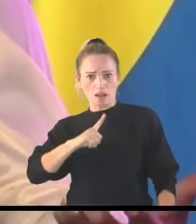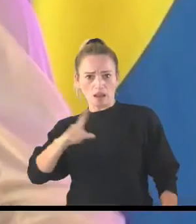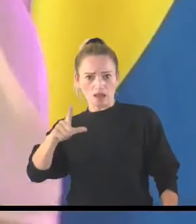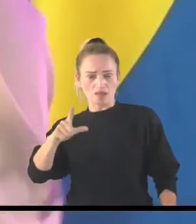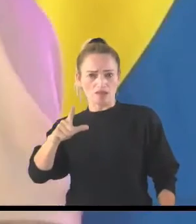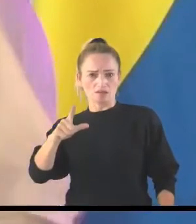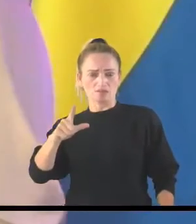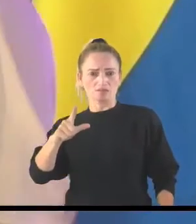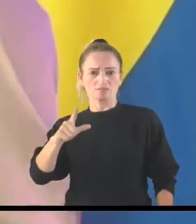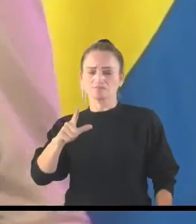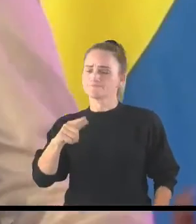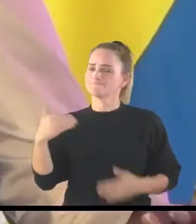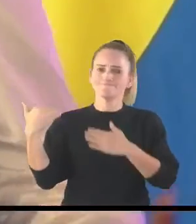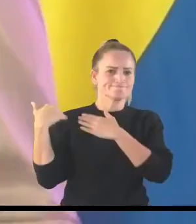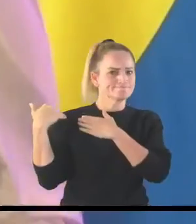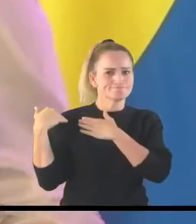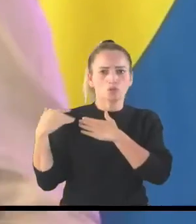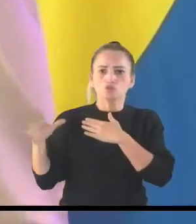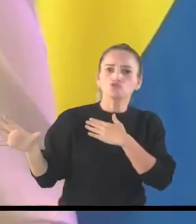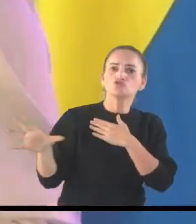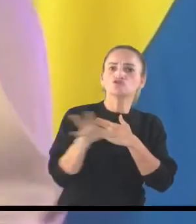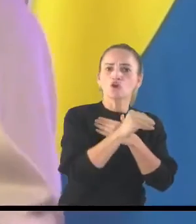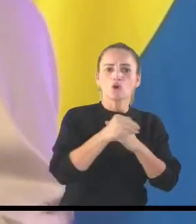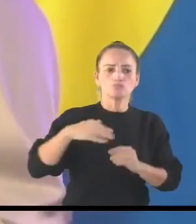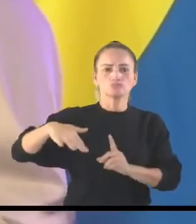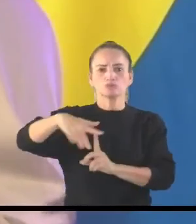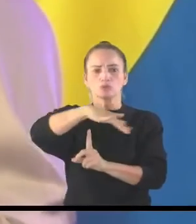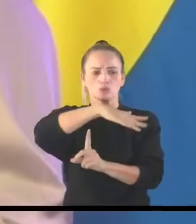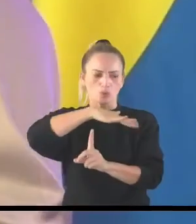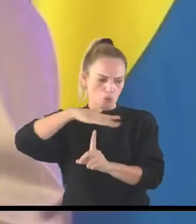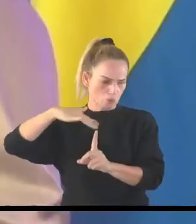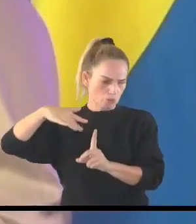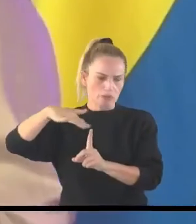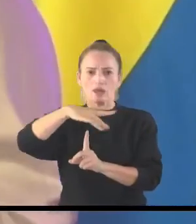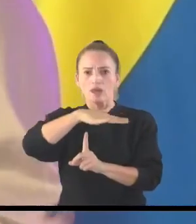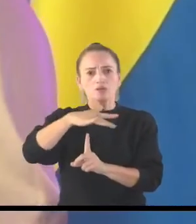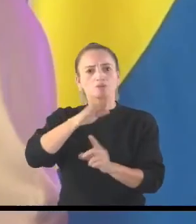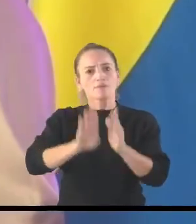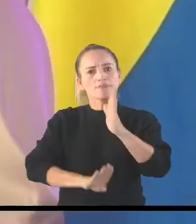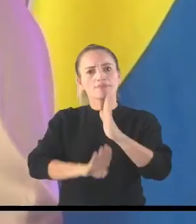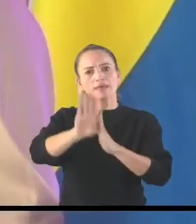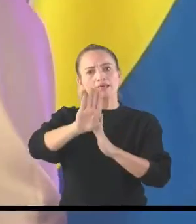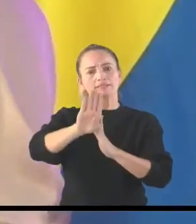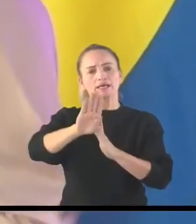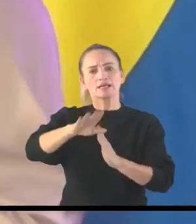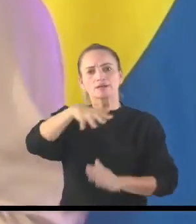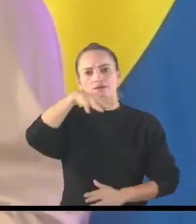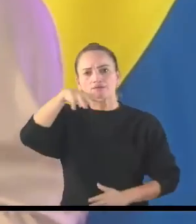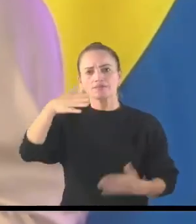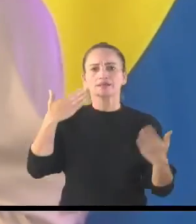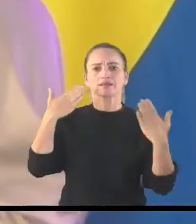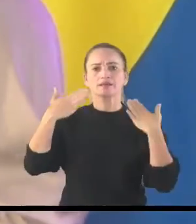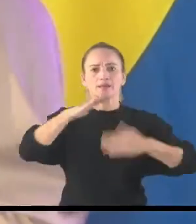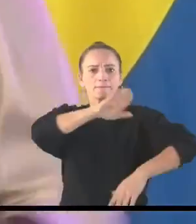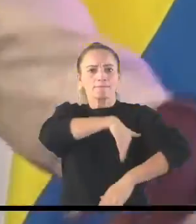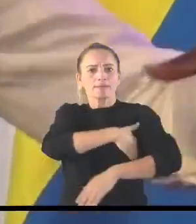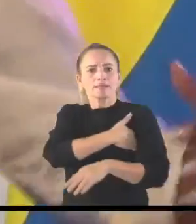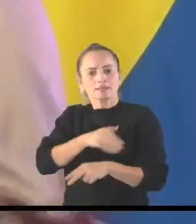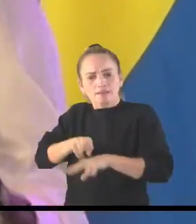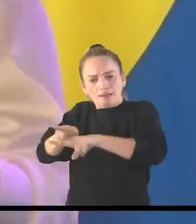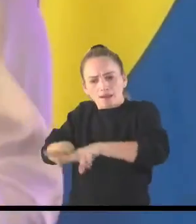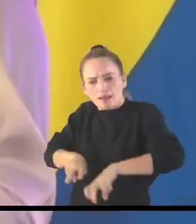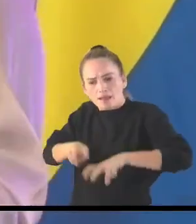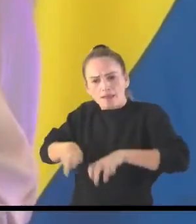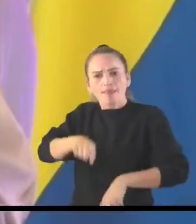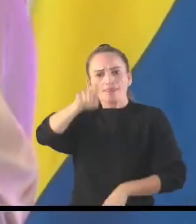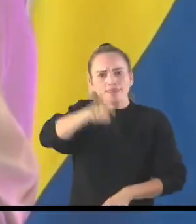esa bandera, sino que todo el sector de desarrollo rural del Ministerio de Agricultura tiene